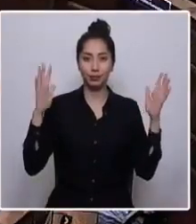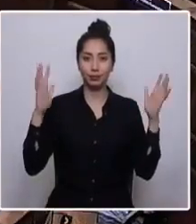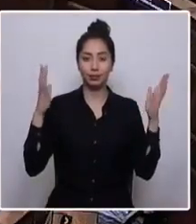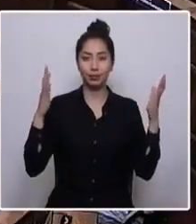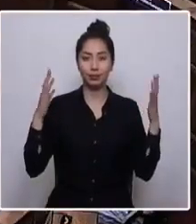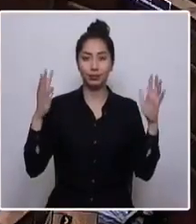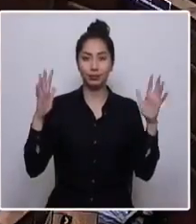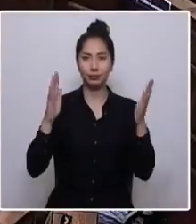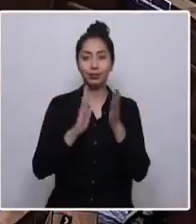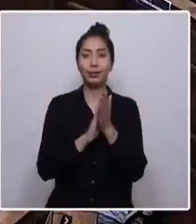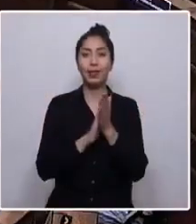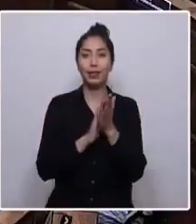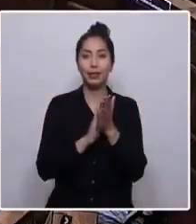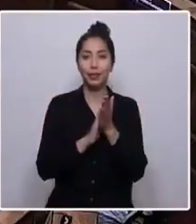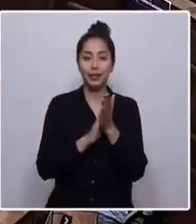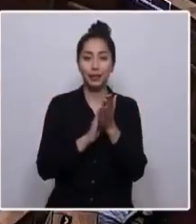¡Gracias!